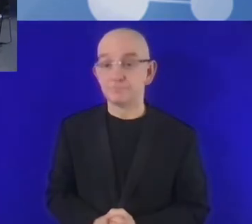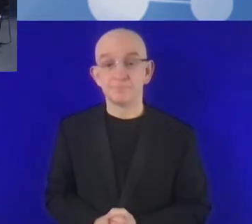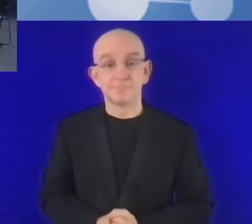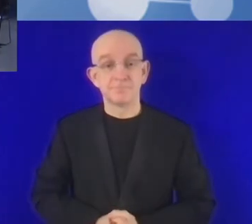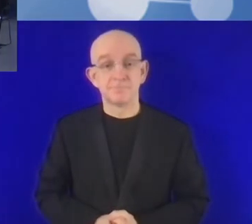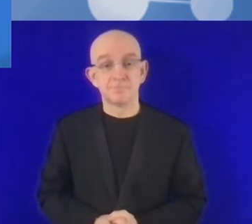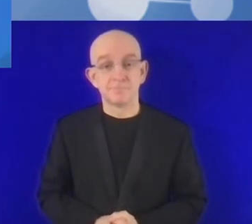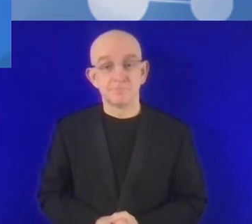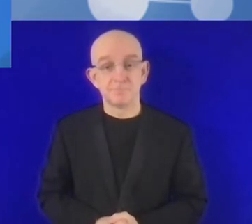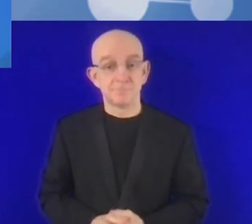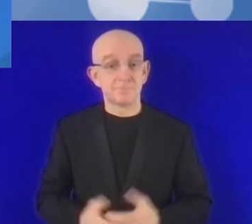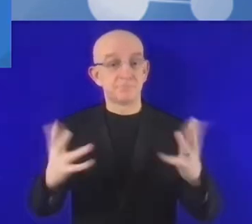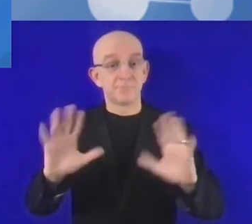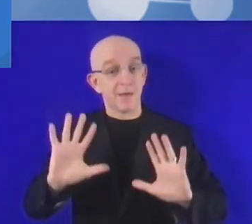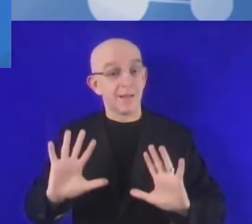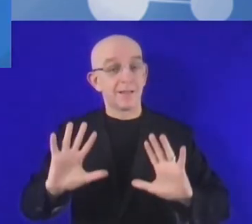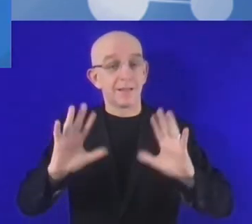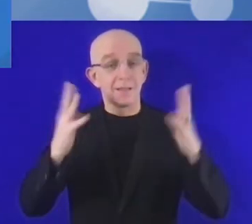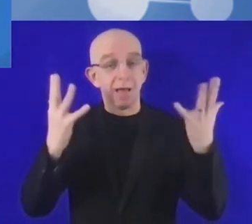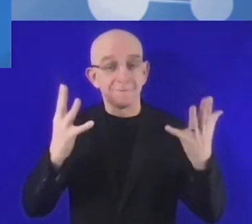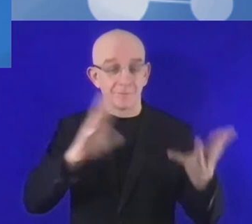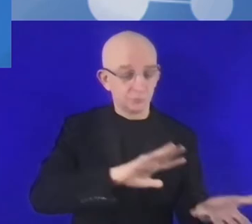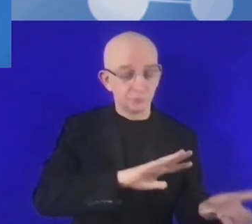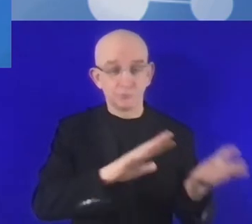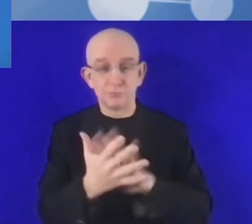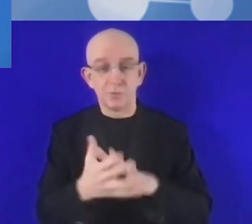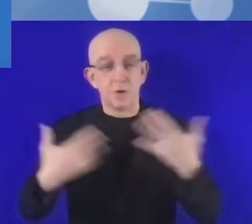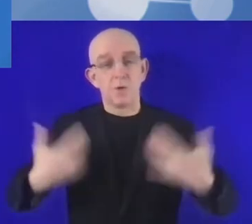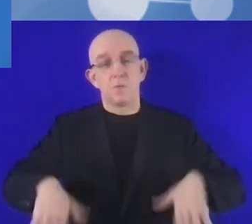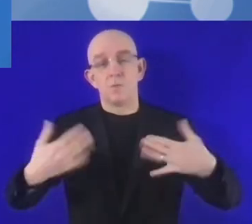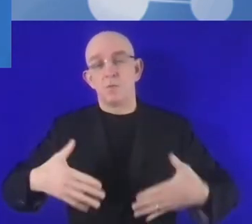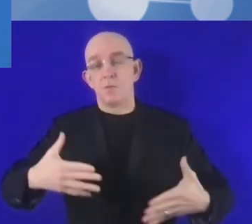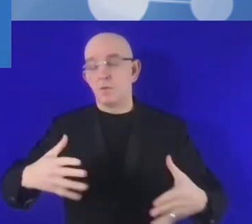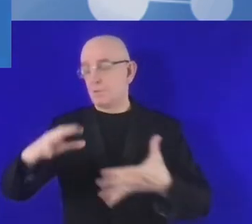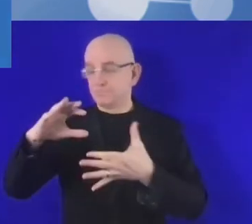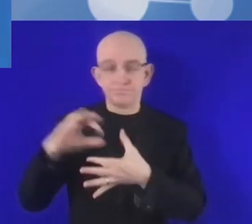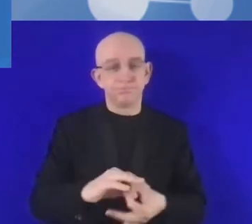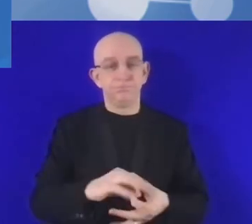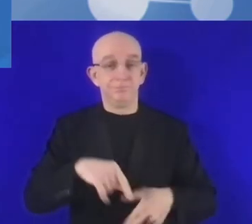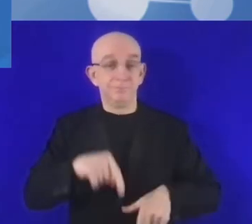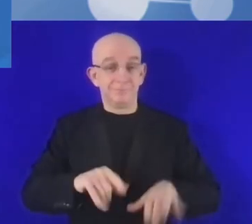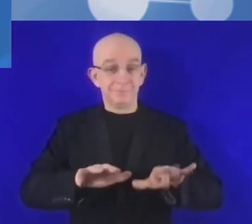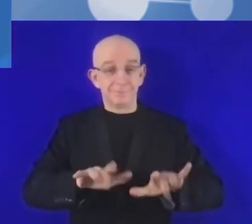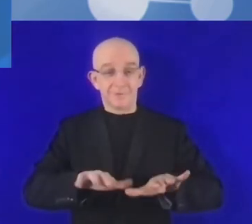La pandemia de COVID-19 ha cambiado la vida del mundo